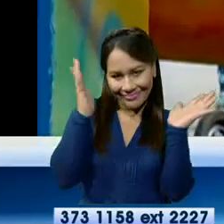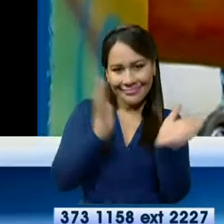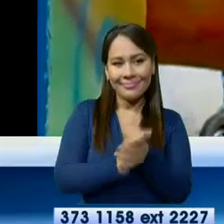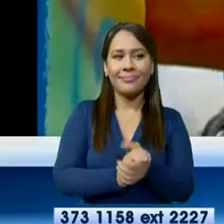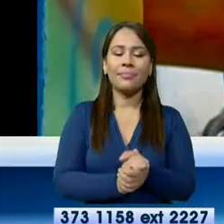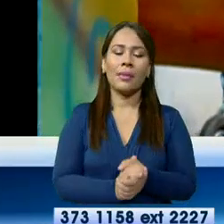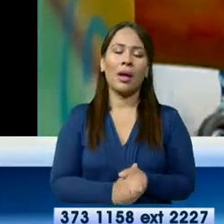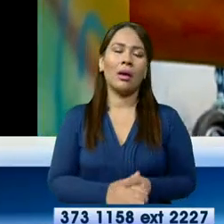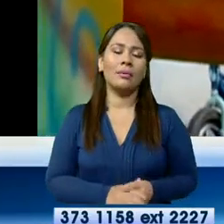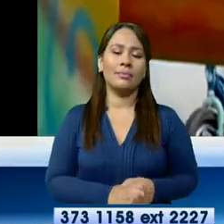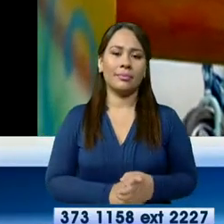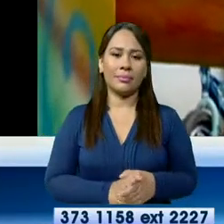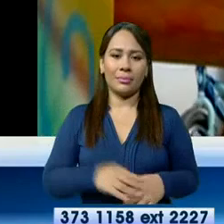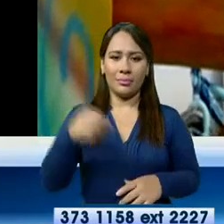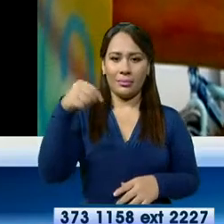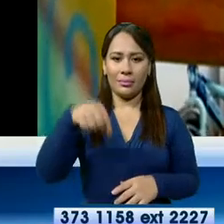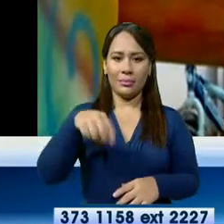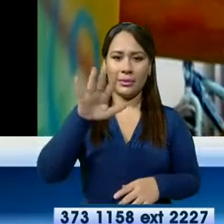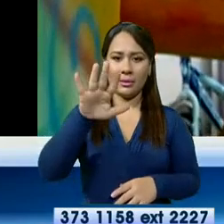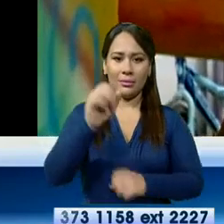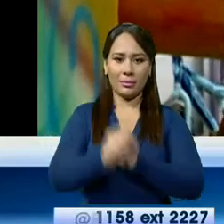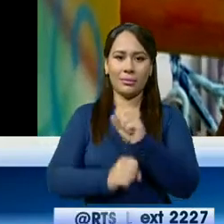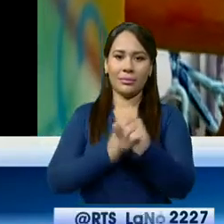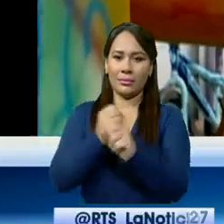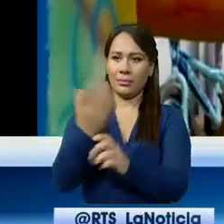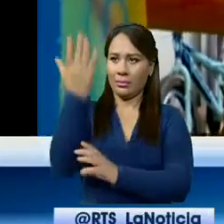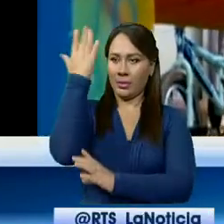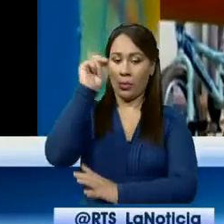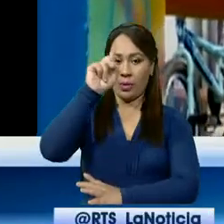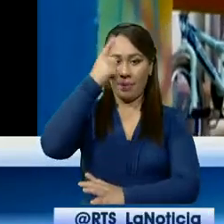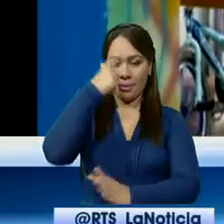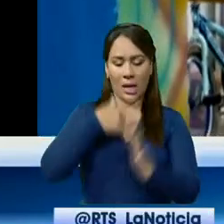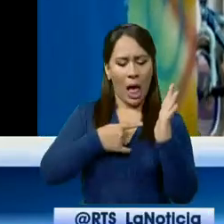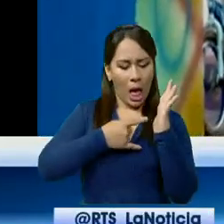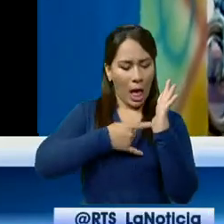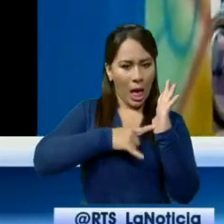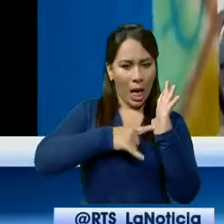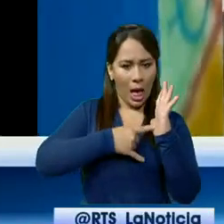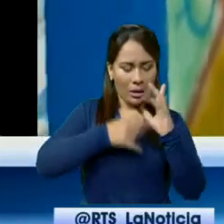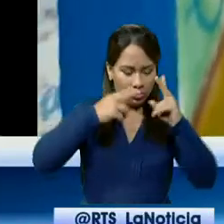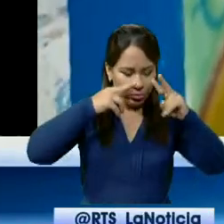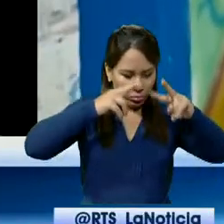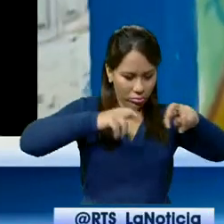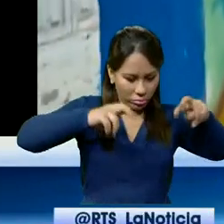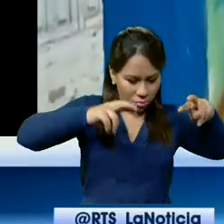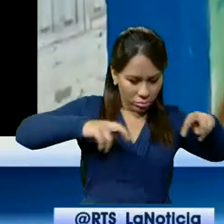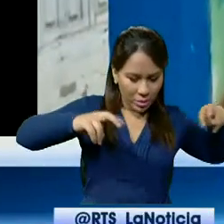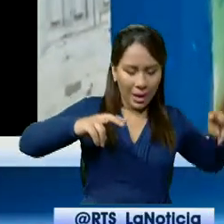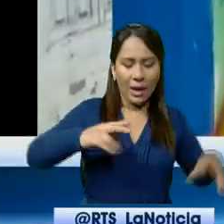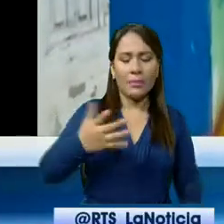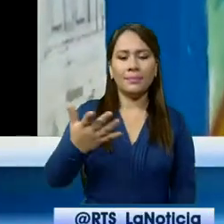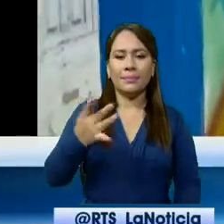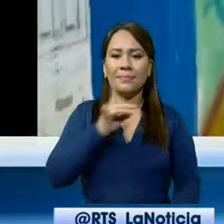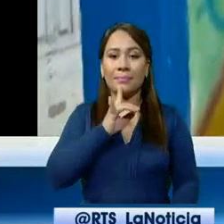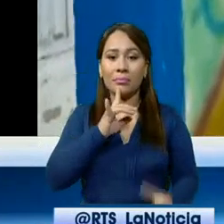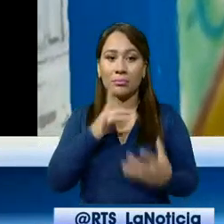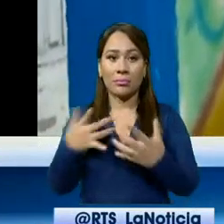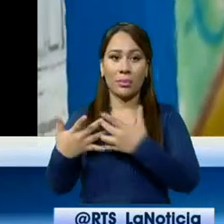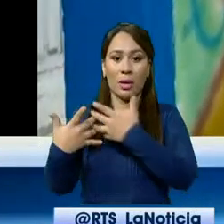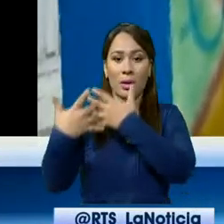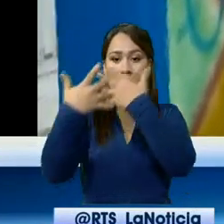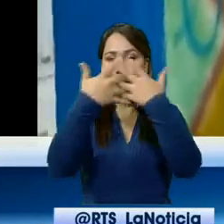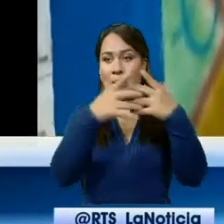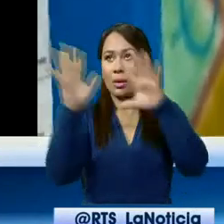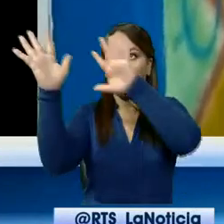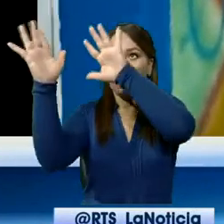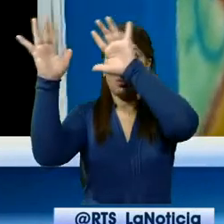Hace unos 5 años atrás trabajó una arqueóloga estadounidense en donde se pudo encontrar en